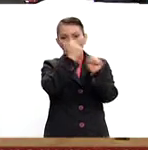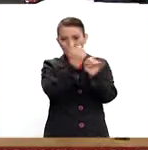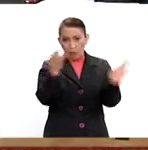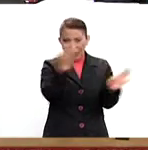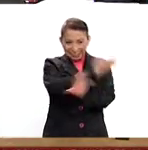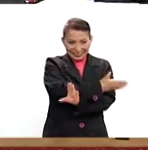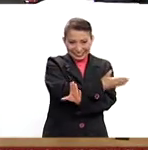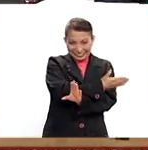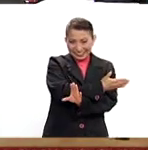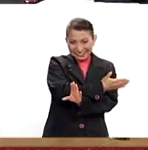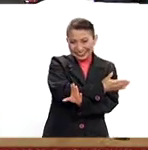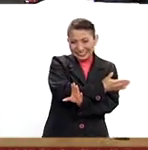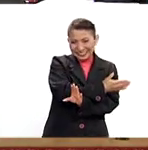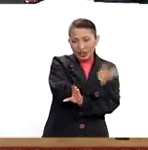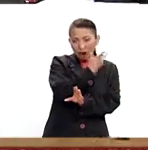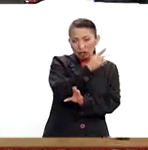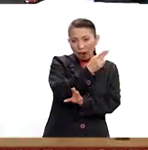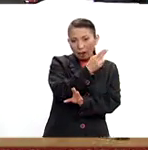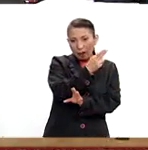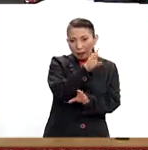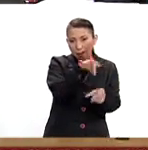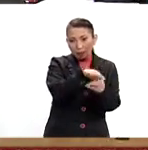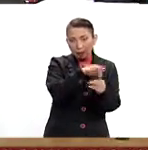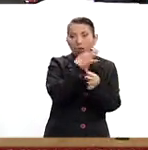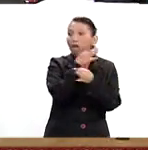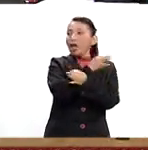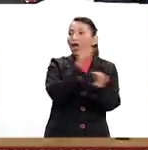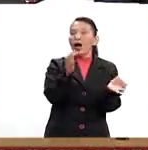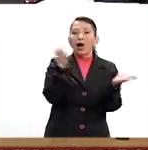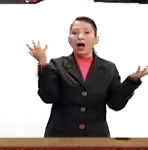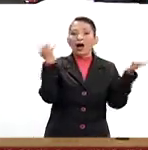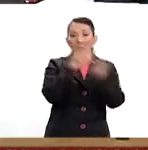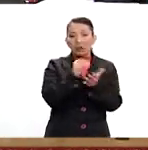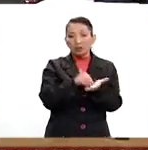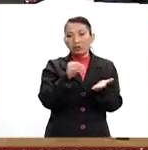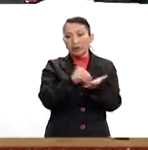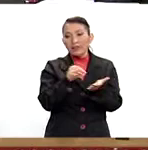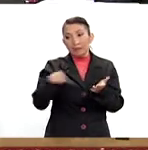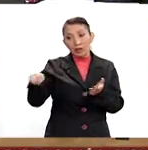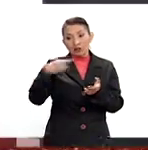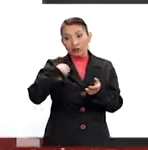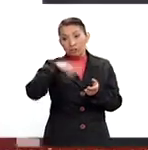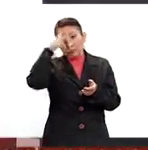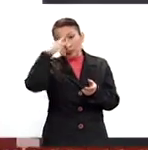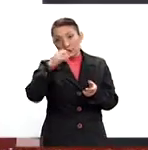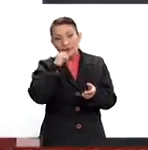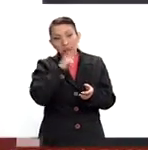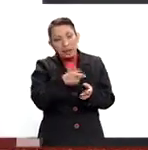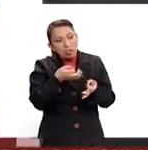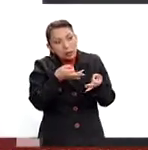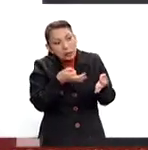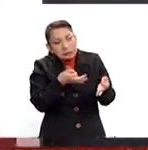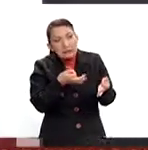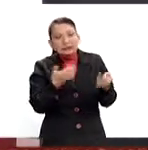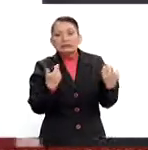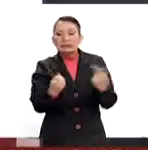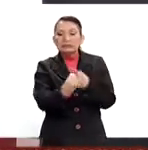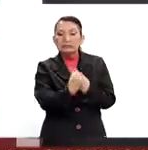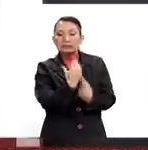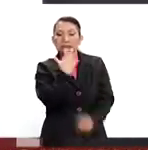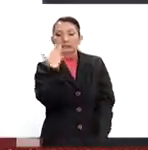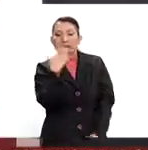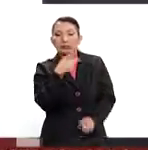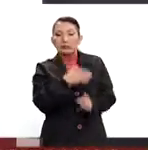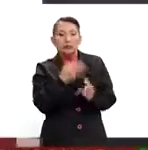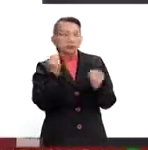pasado, del 8 de noviembre, el día de elección, pues no deja de involucrarnos, de concernirnos de manera directa por la